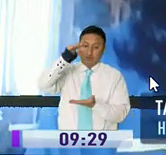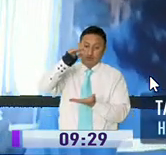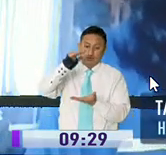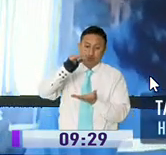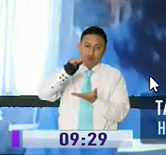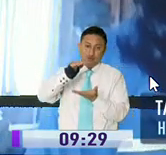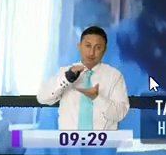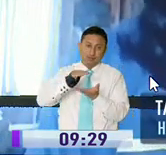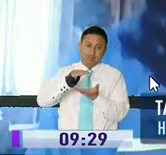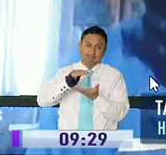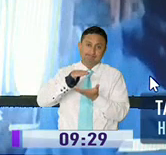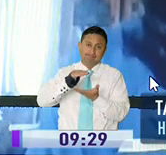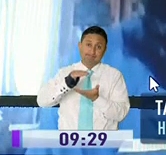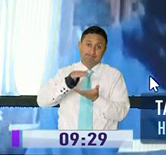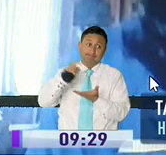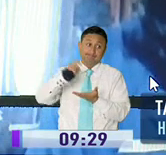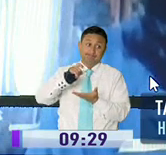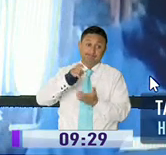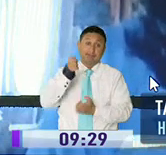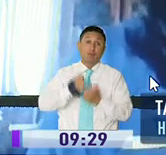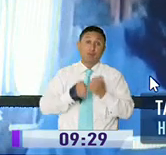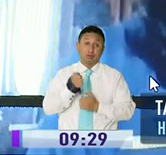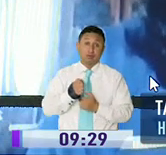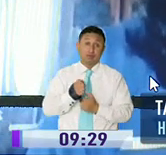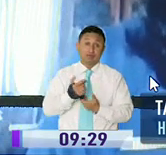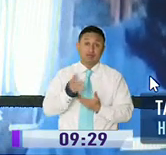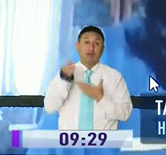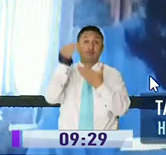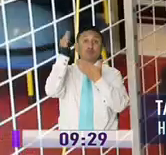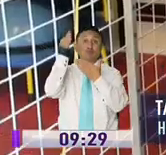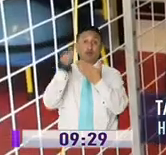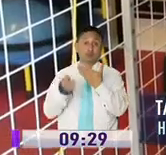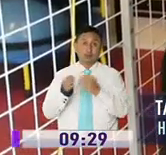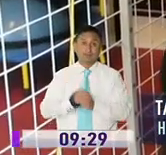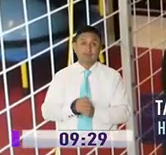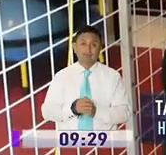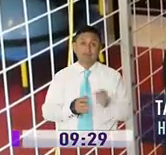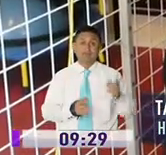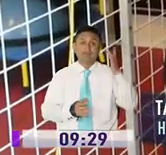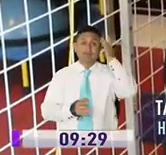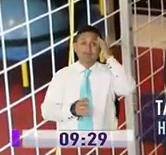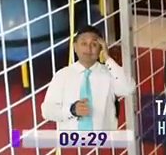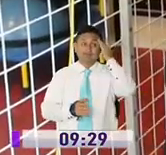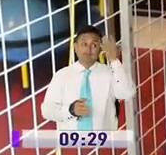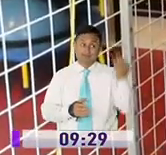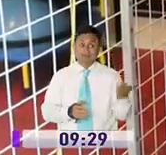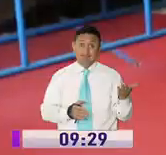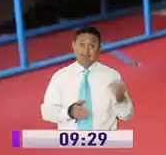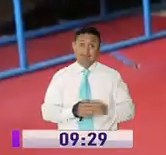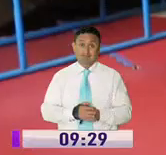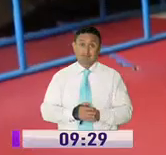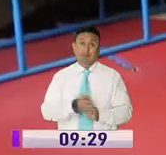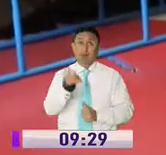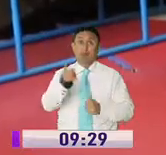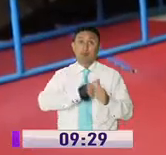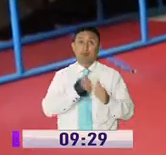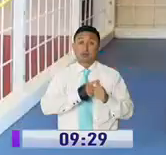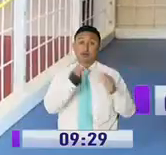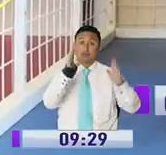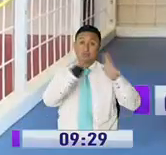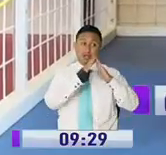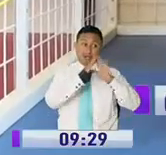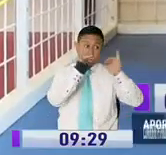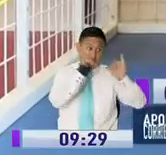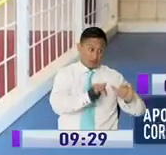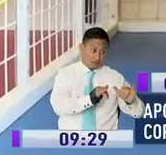bastante y sí nos está afectando en todo el presupuesto general. Su preocupación crece porque además de mantener esta casa